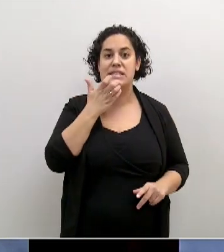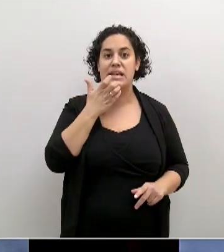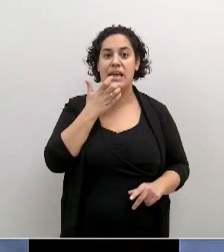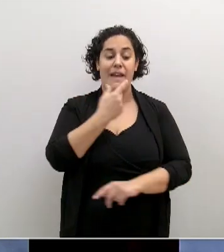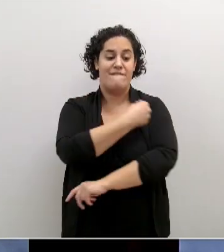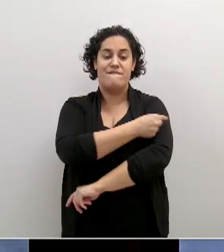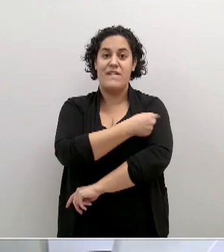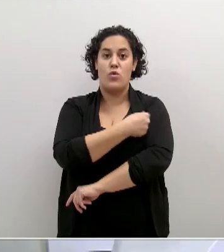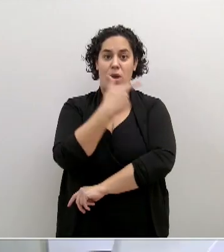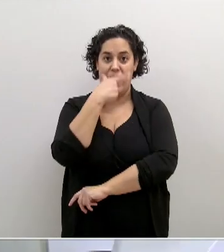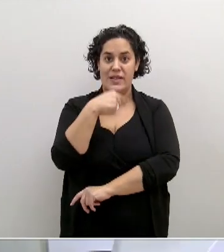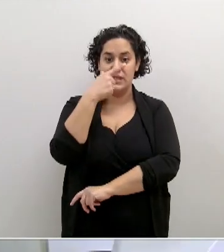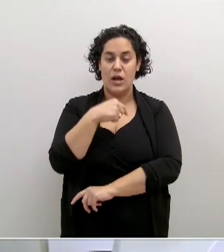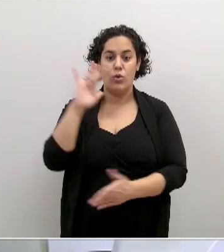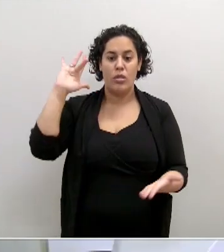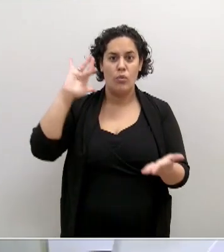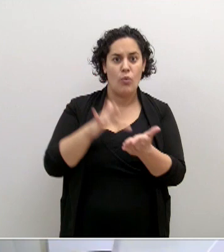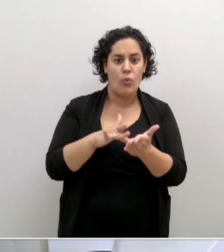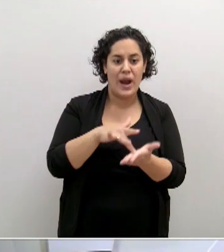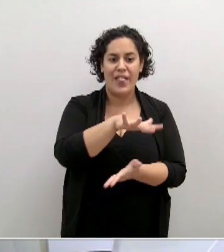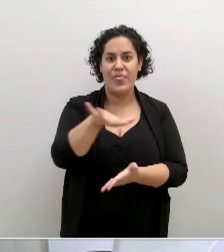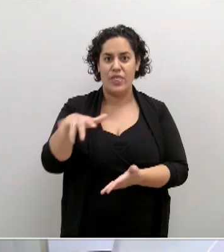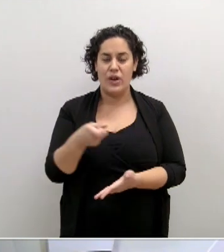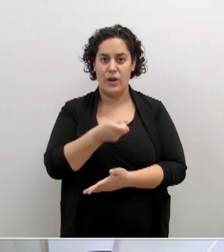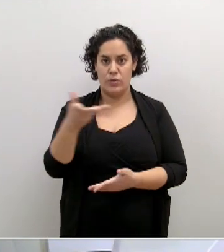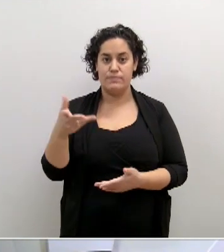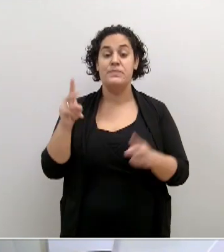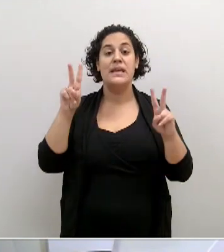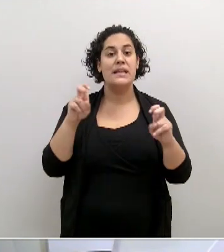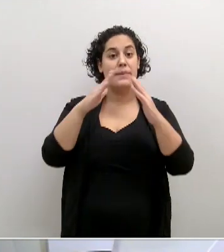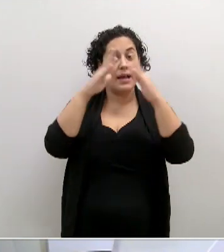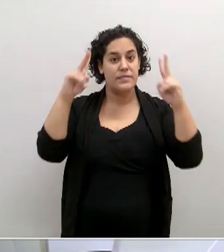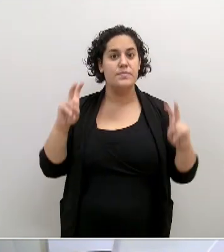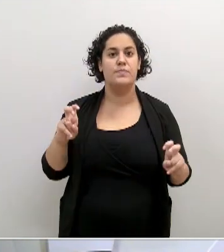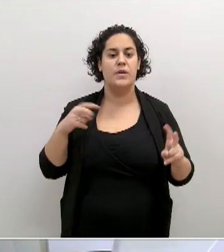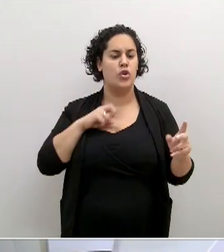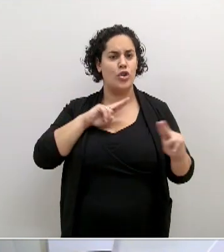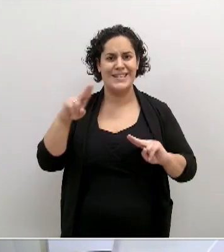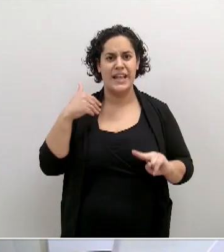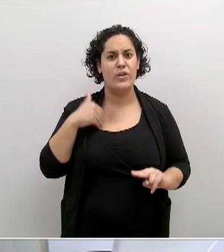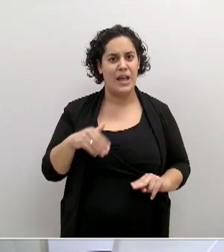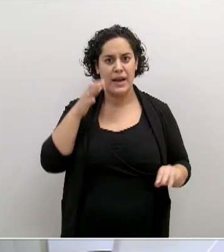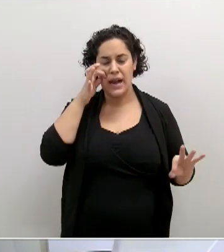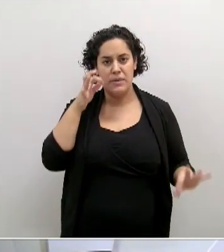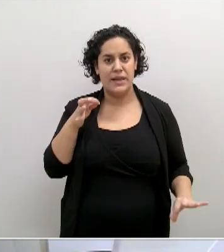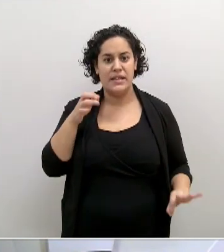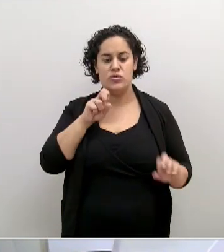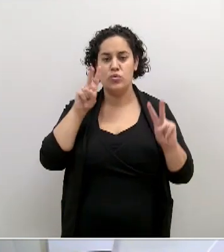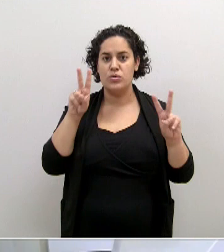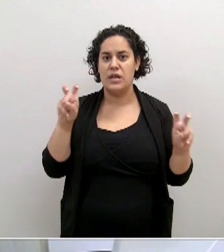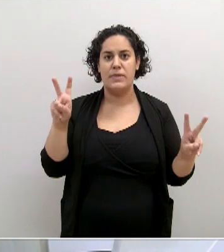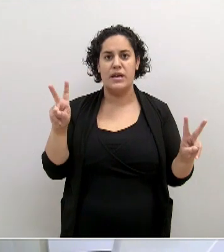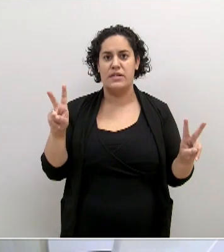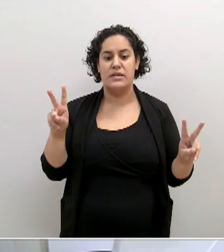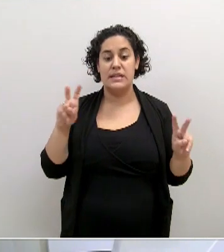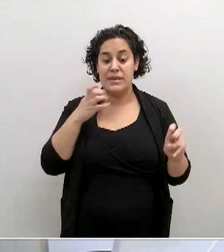de la gripe. Bueno, respecto al tema del confinamiento domiciliario ya hemos contestado. Realmente es una cuestión